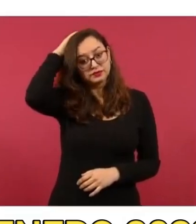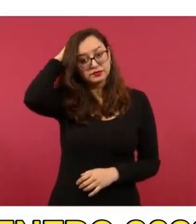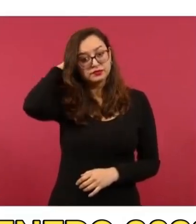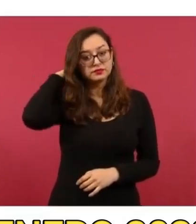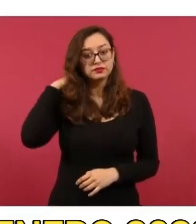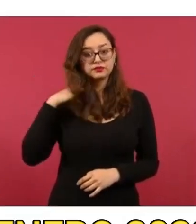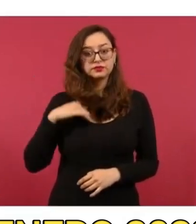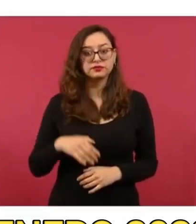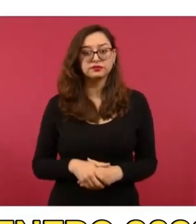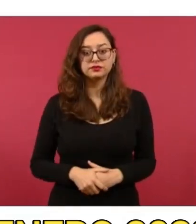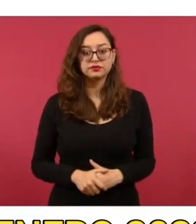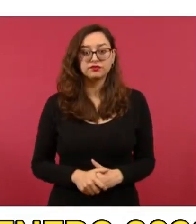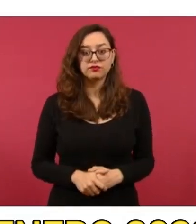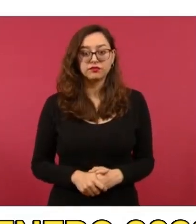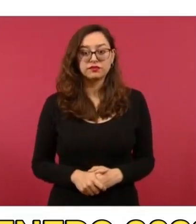Ajá.